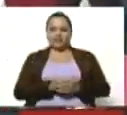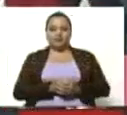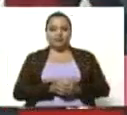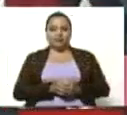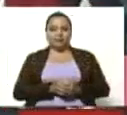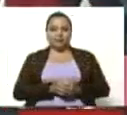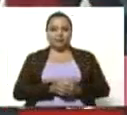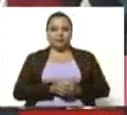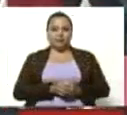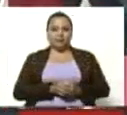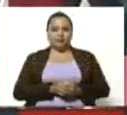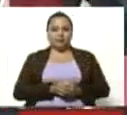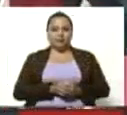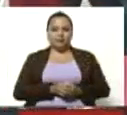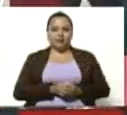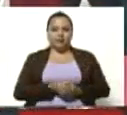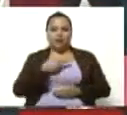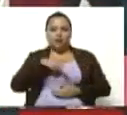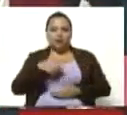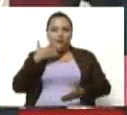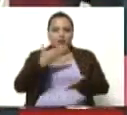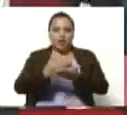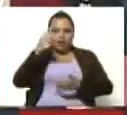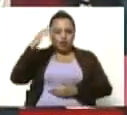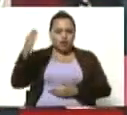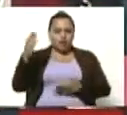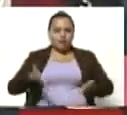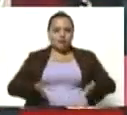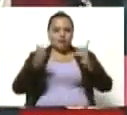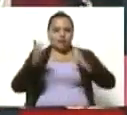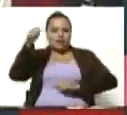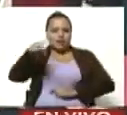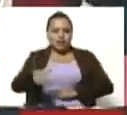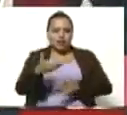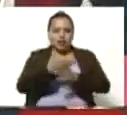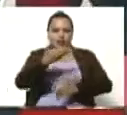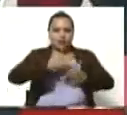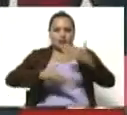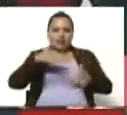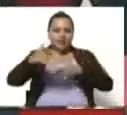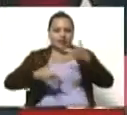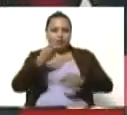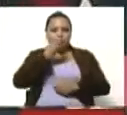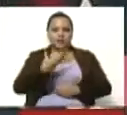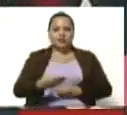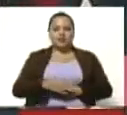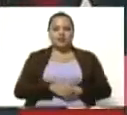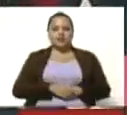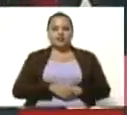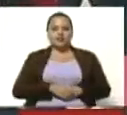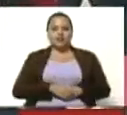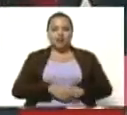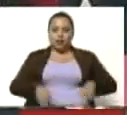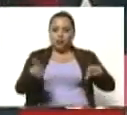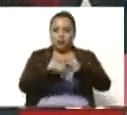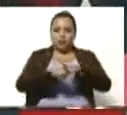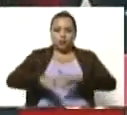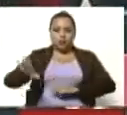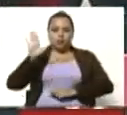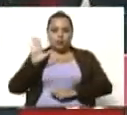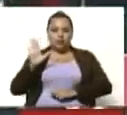bueno ante todo agradecer a Dios por permitirnos estar acá compartiendo este acto tan bonito como es la juramentación